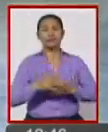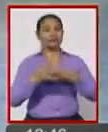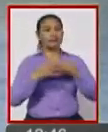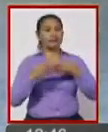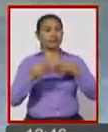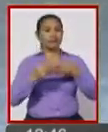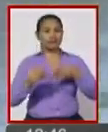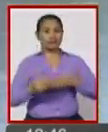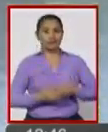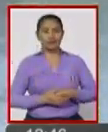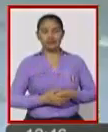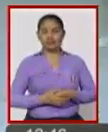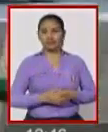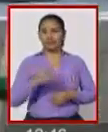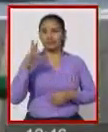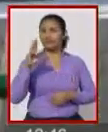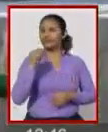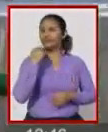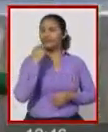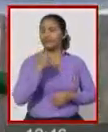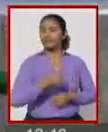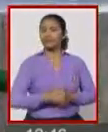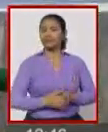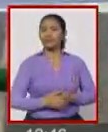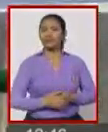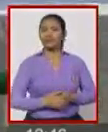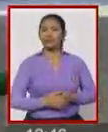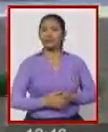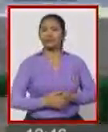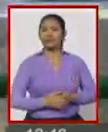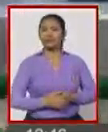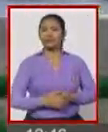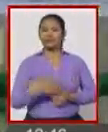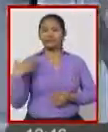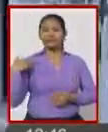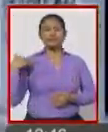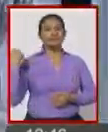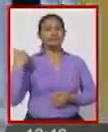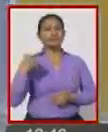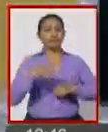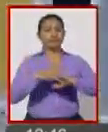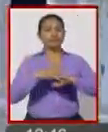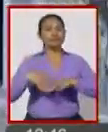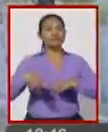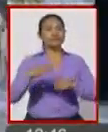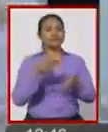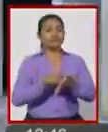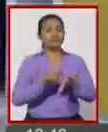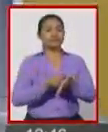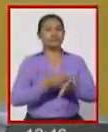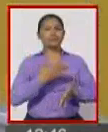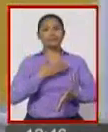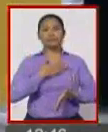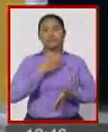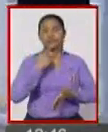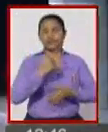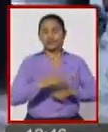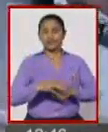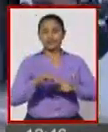$32. No es esto. Yo soy el dueño. Yo voy a poner el precio porque es mío